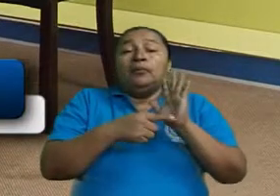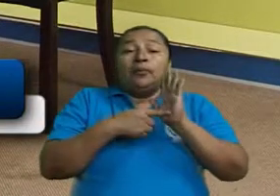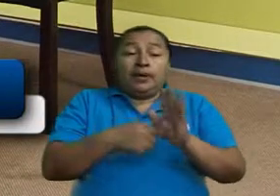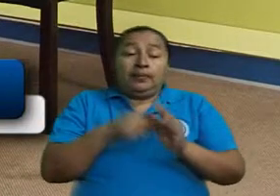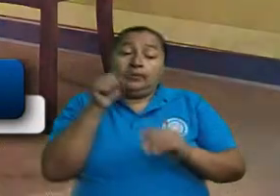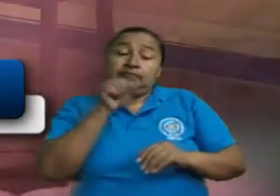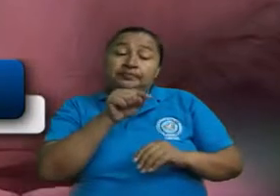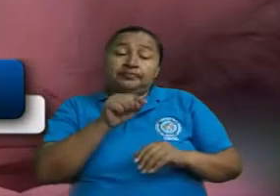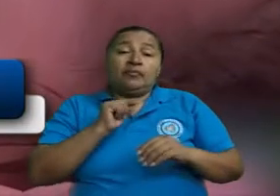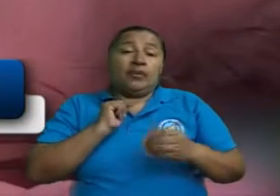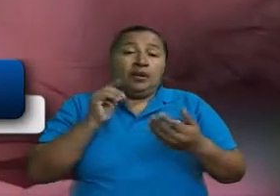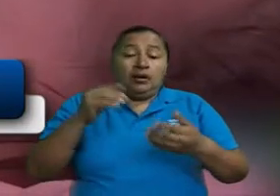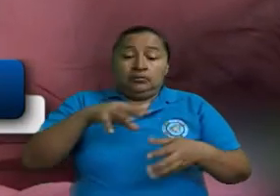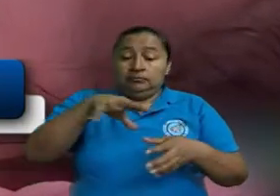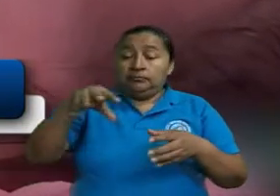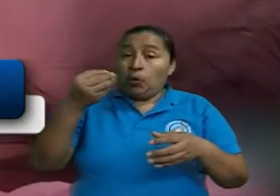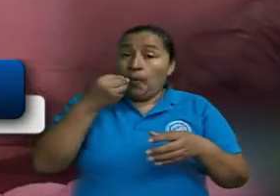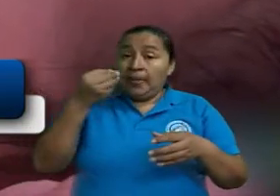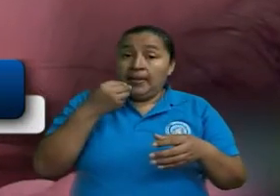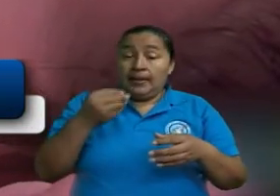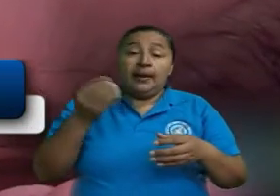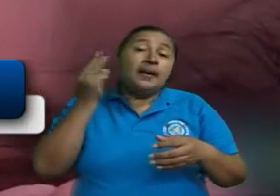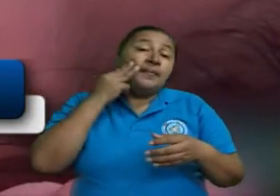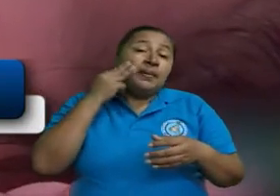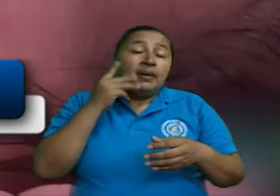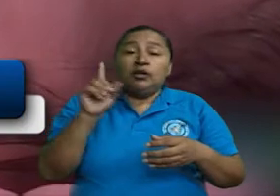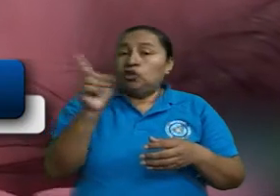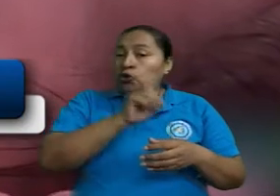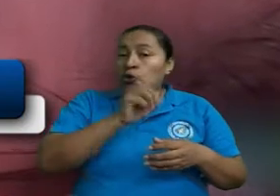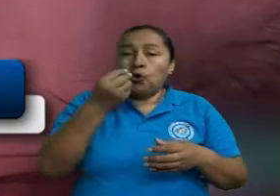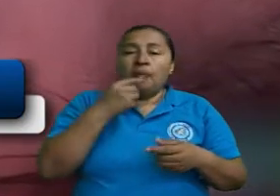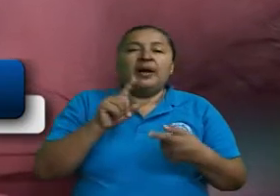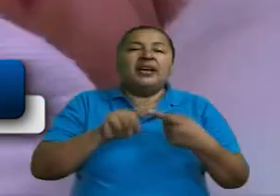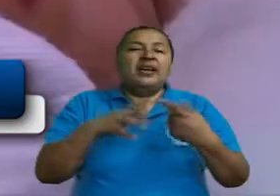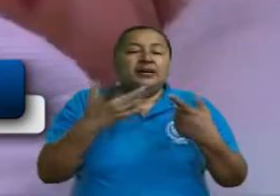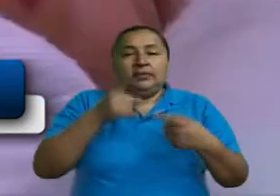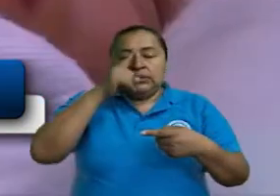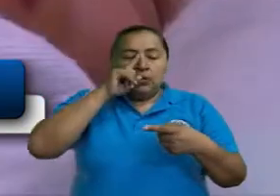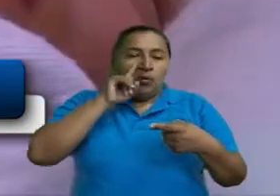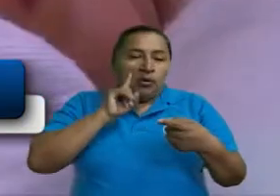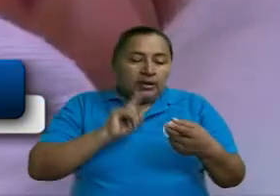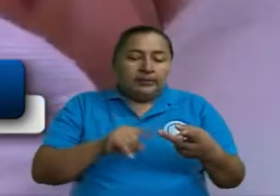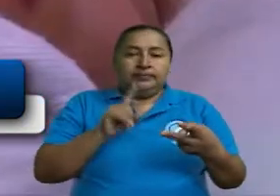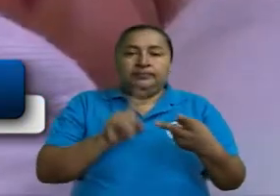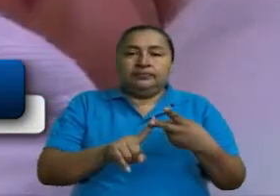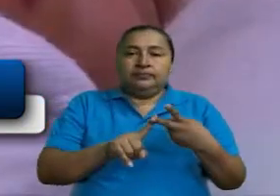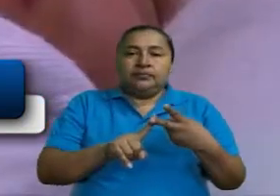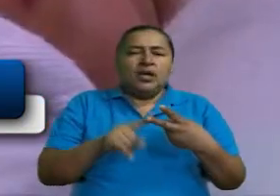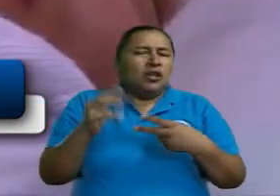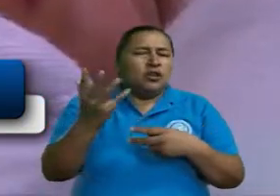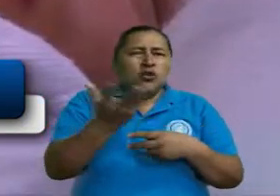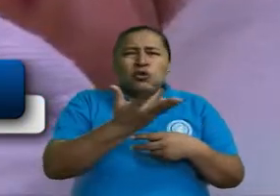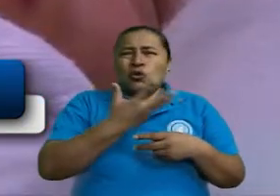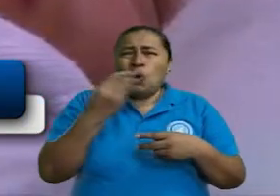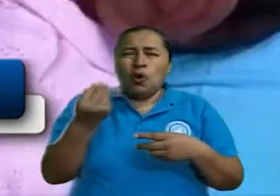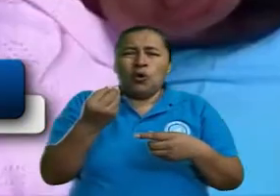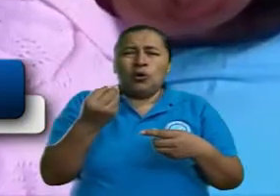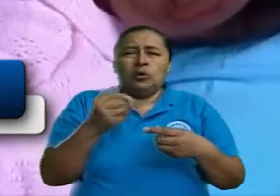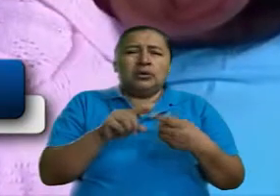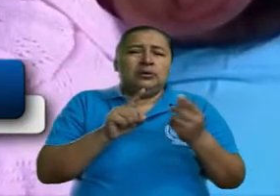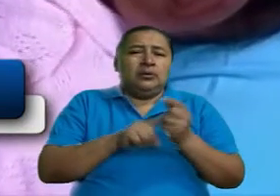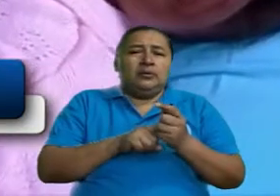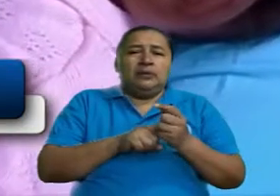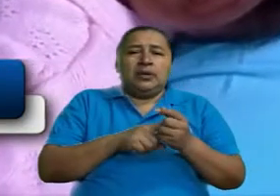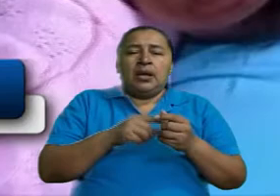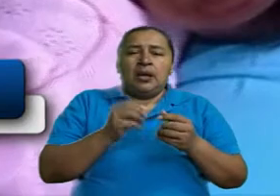mamá, lo que nosotros le pedimos a la mamá que no ingiera sería cebolla, todo lo que son legumbres, por ejemplo